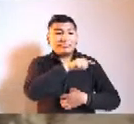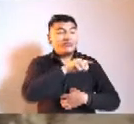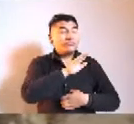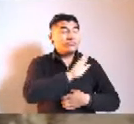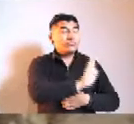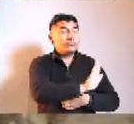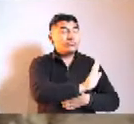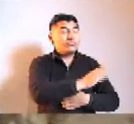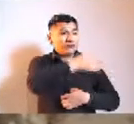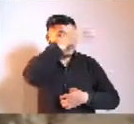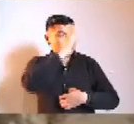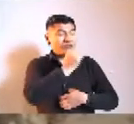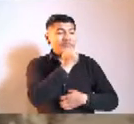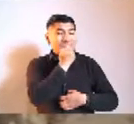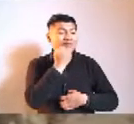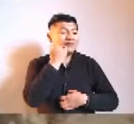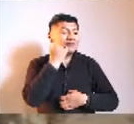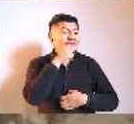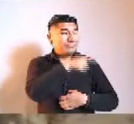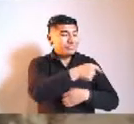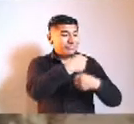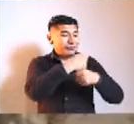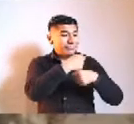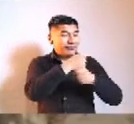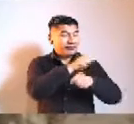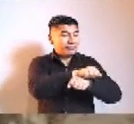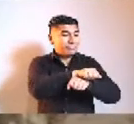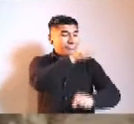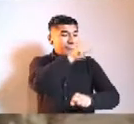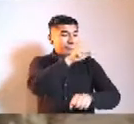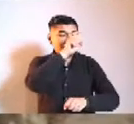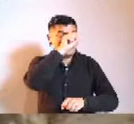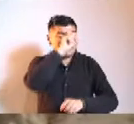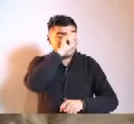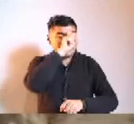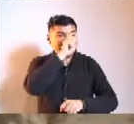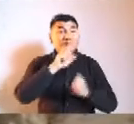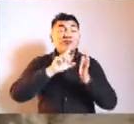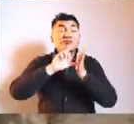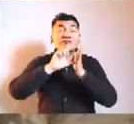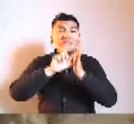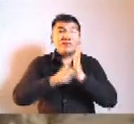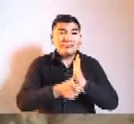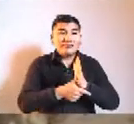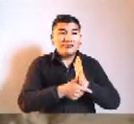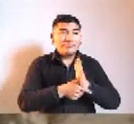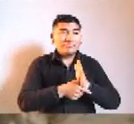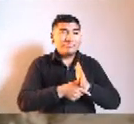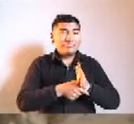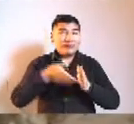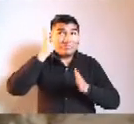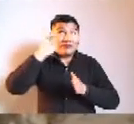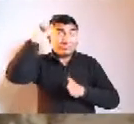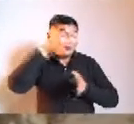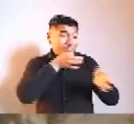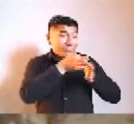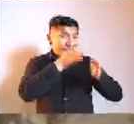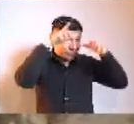Dios, Israel, el que te hizo salir de Egipto. Luego le siguió diciendo: